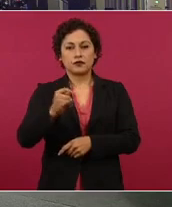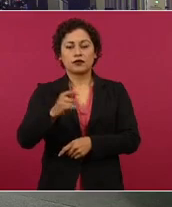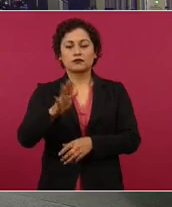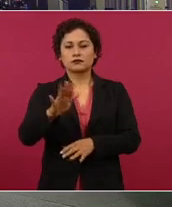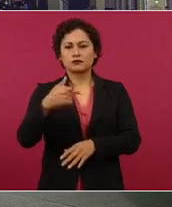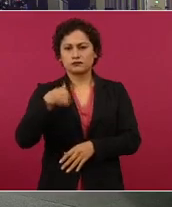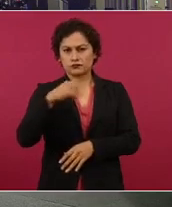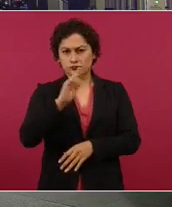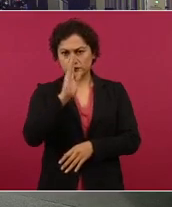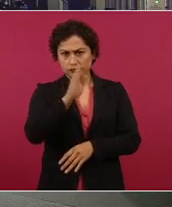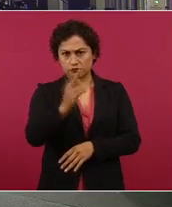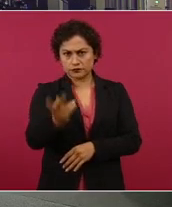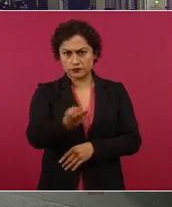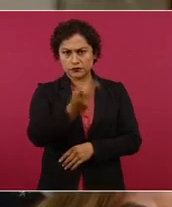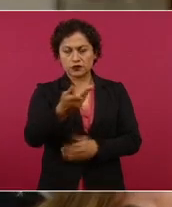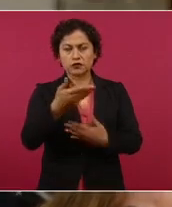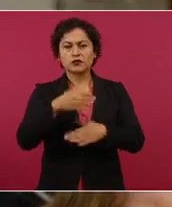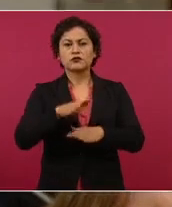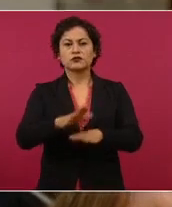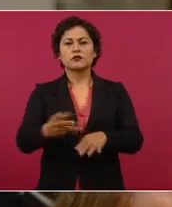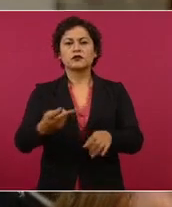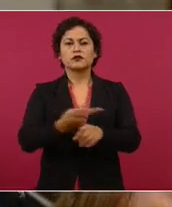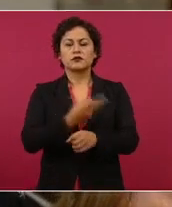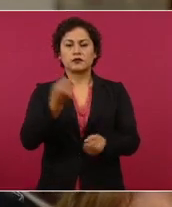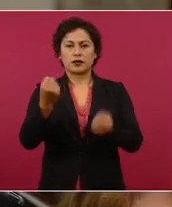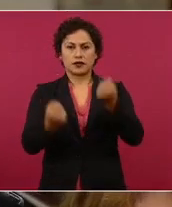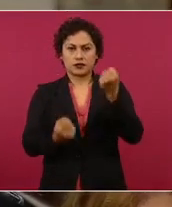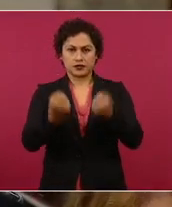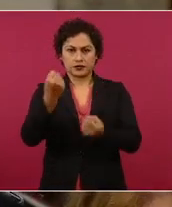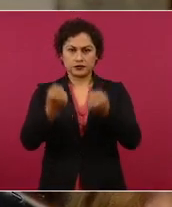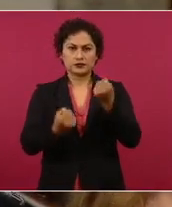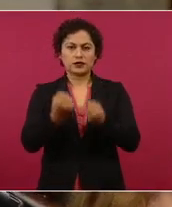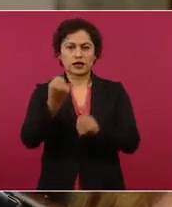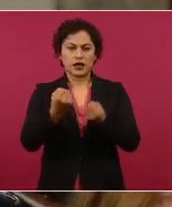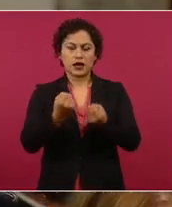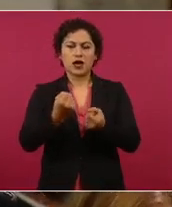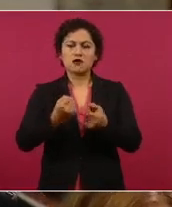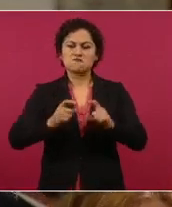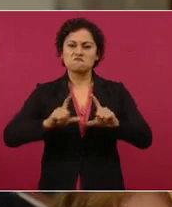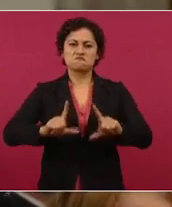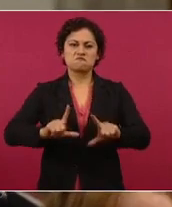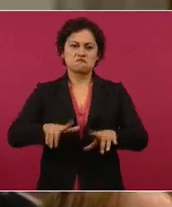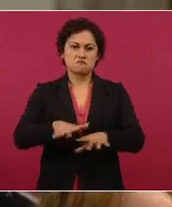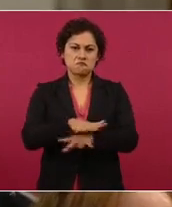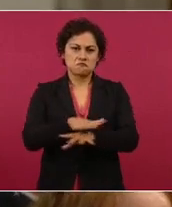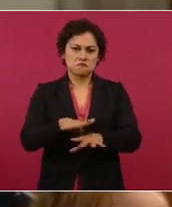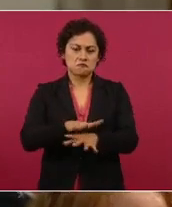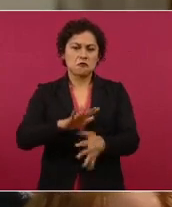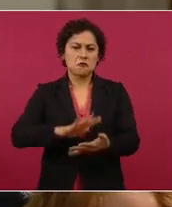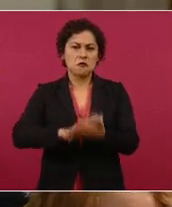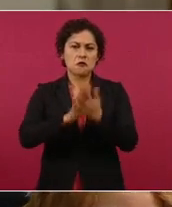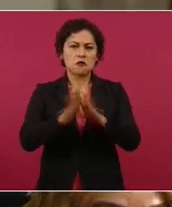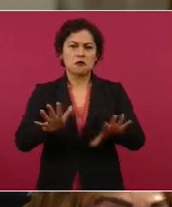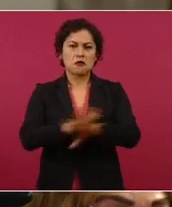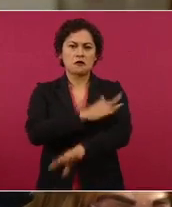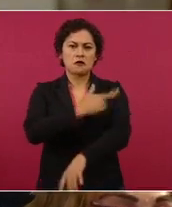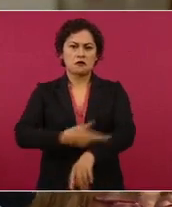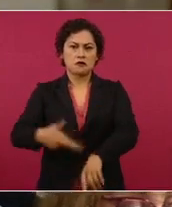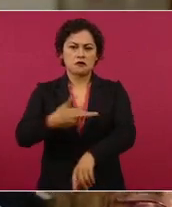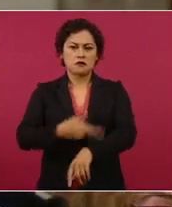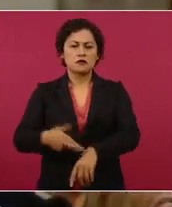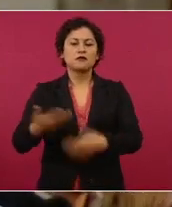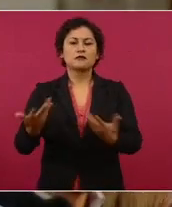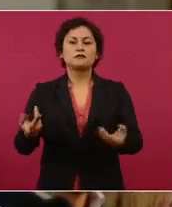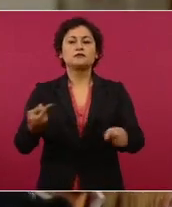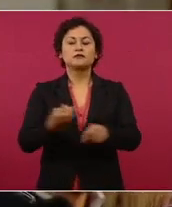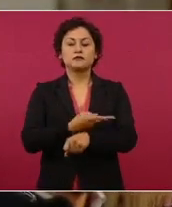Presidente, preguntarle sobre lo de la regularización de autos chocolates, si se espera que se extienda el decreto, ya va a concluir